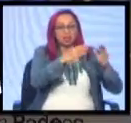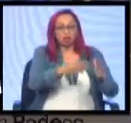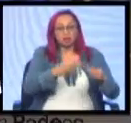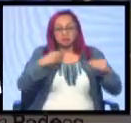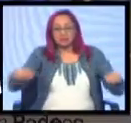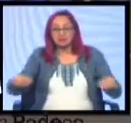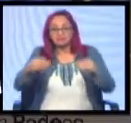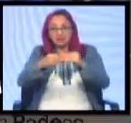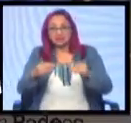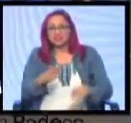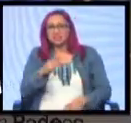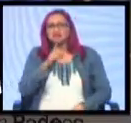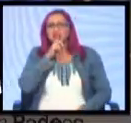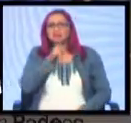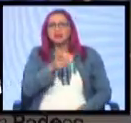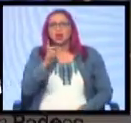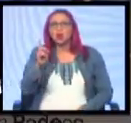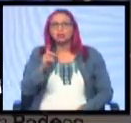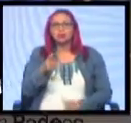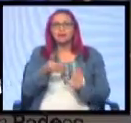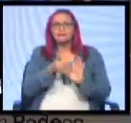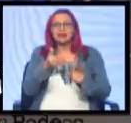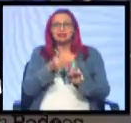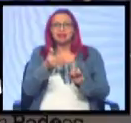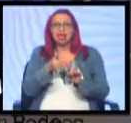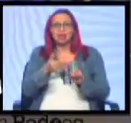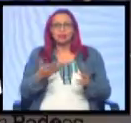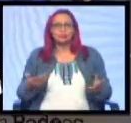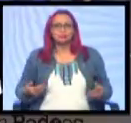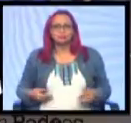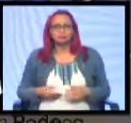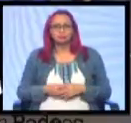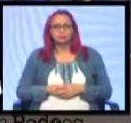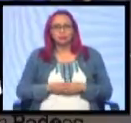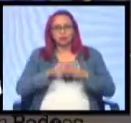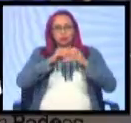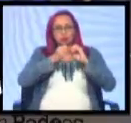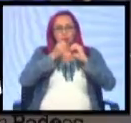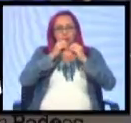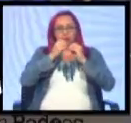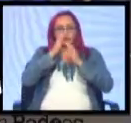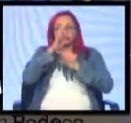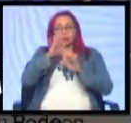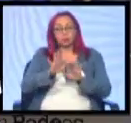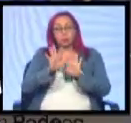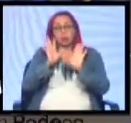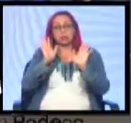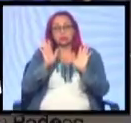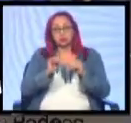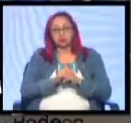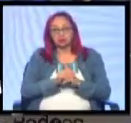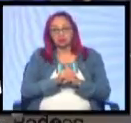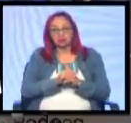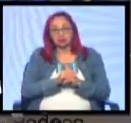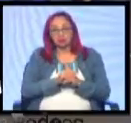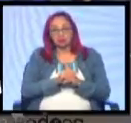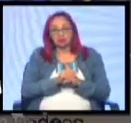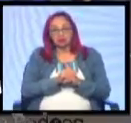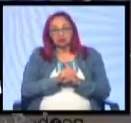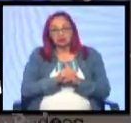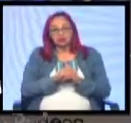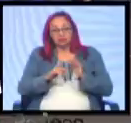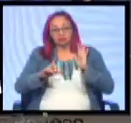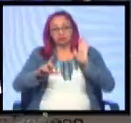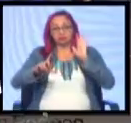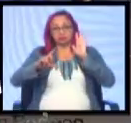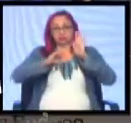sino realmente cuánto ha afectado en rubros, en montos supuestos, la lotería ilegal